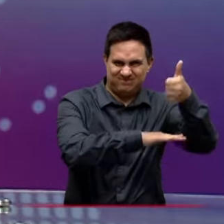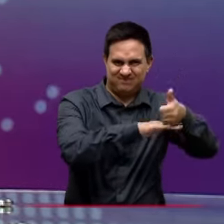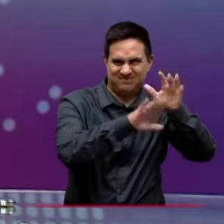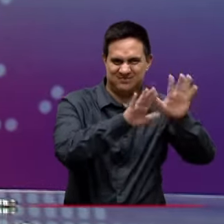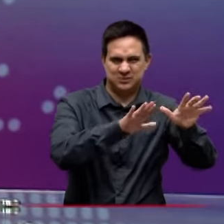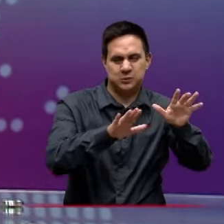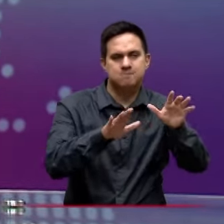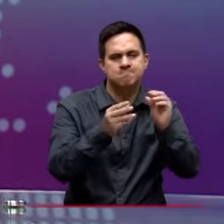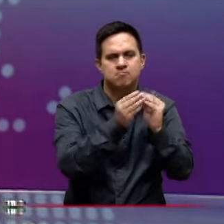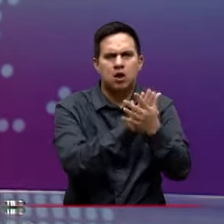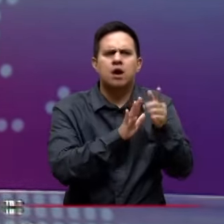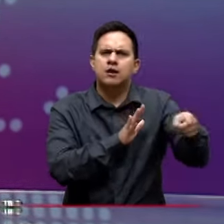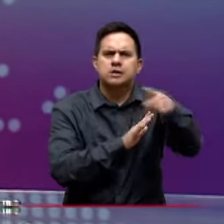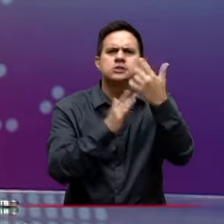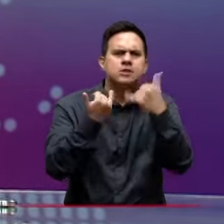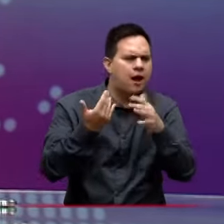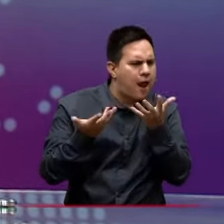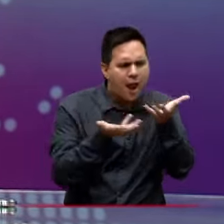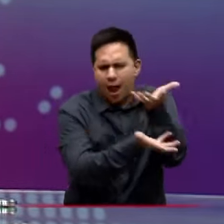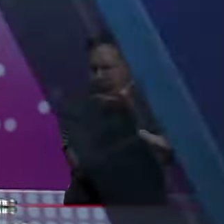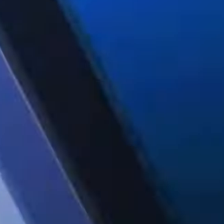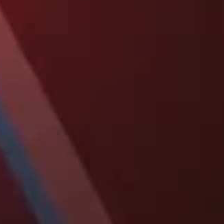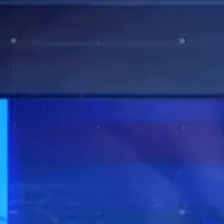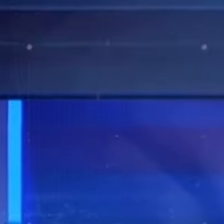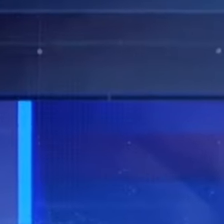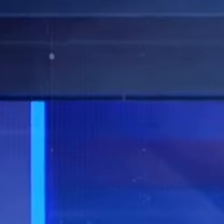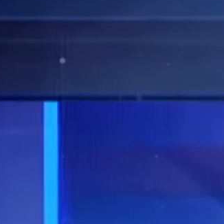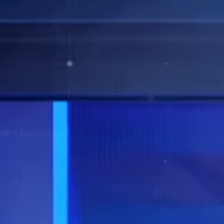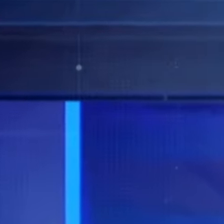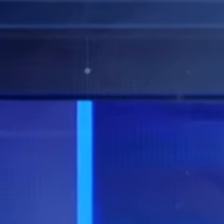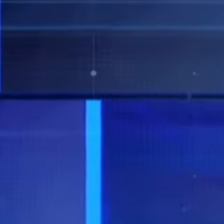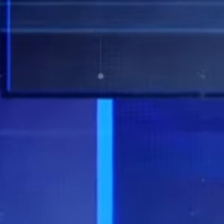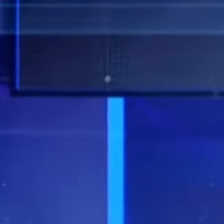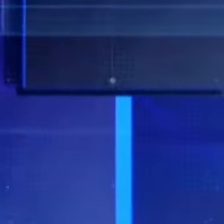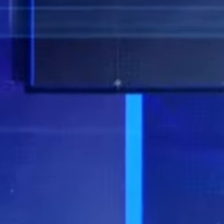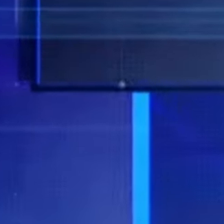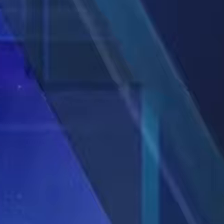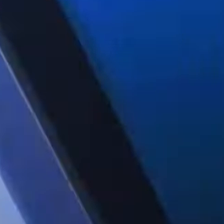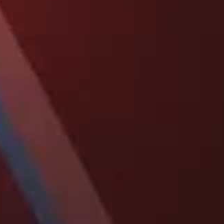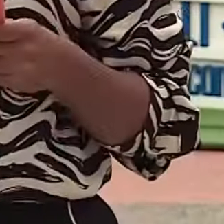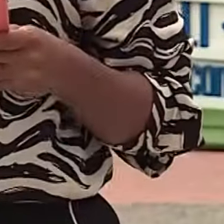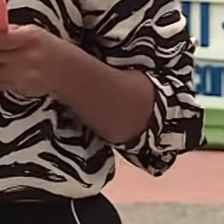negociaciones. Luisa Solís, buenas tardes. ¿Cuál es el panorama hasta ahora?